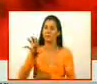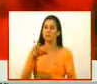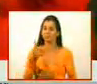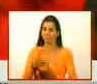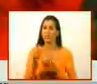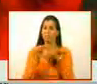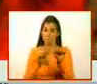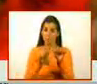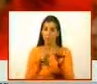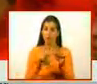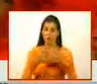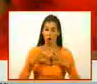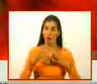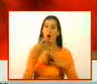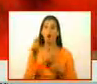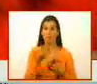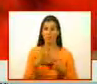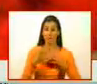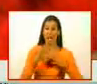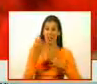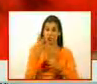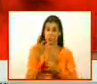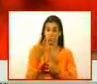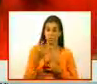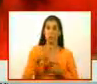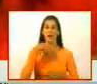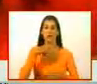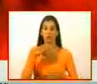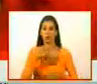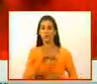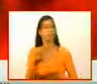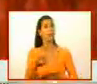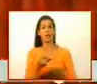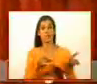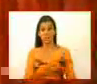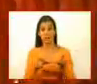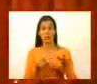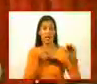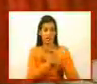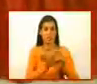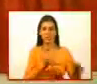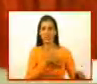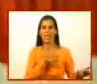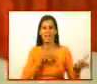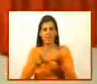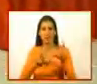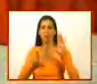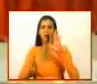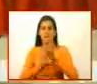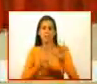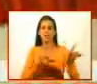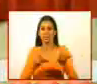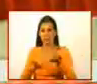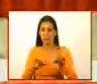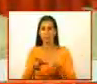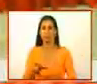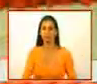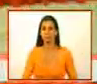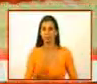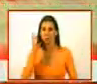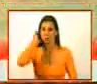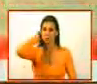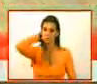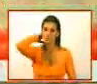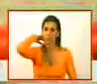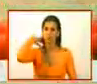estos muchachos, camisas azules, lleguen a sus universidades, ya ella estará pintada de pueblo. Destacó que esta gira permitirá la creación de un gran movimiento